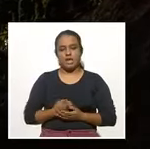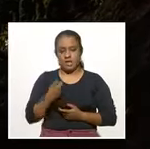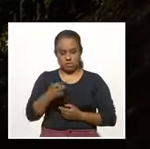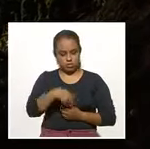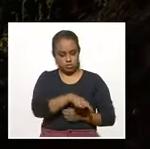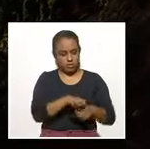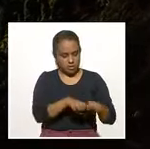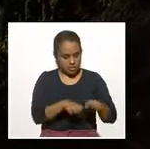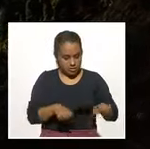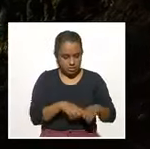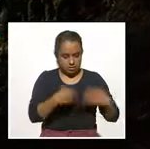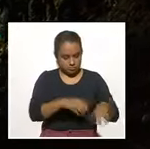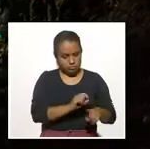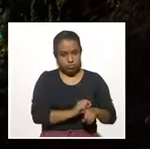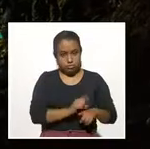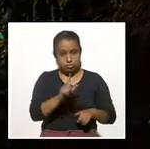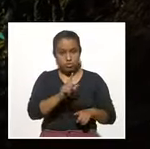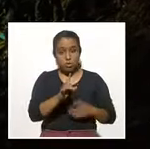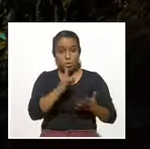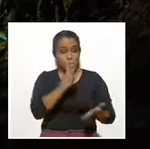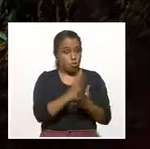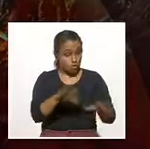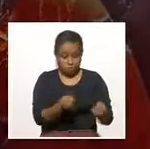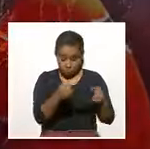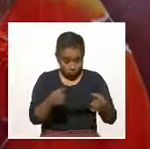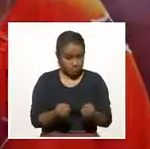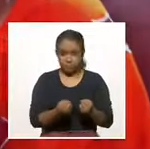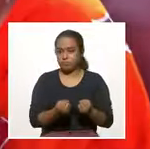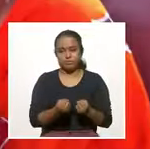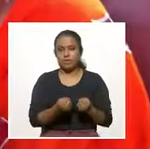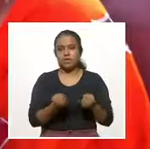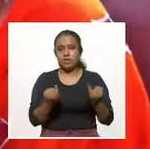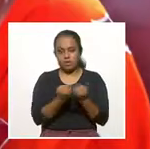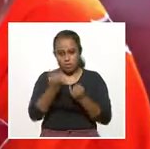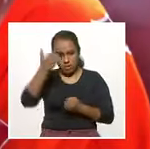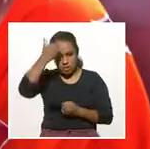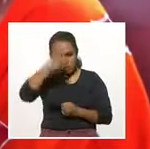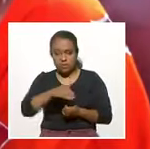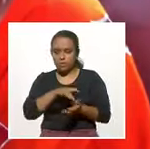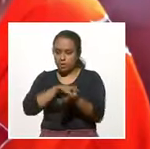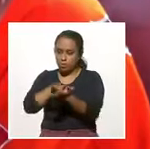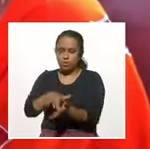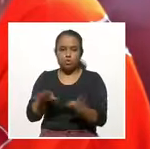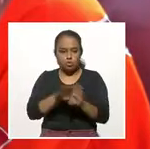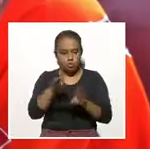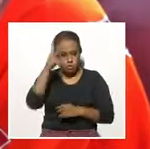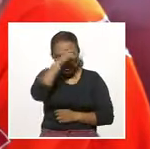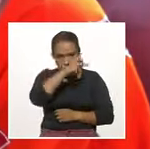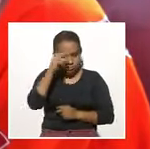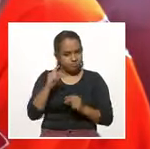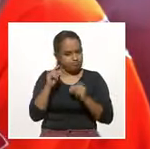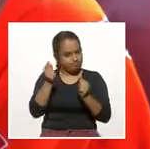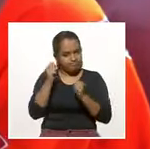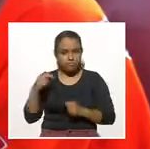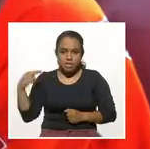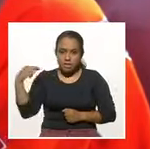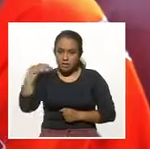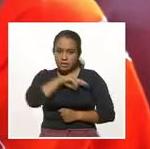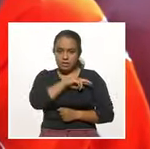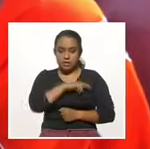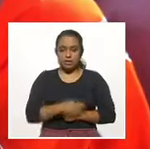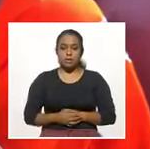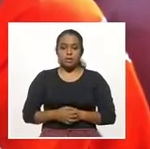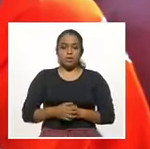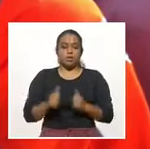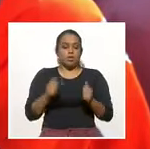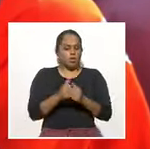equipo de muy alto nivel, que no nada más rescata, sino que también tiene la capacidad de hacer apoyo psicológico de inmediato, de garantizar medios